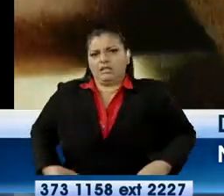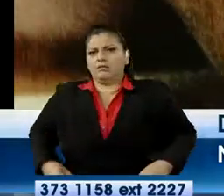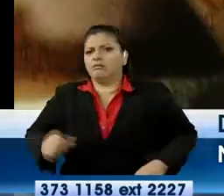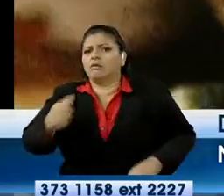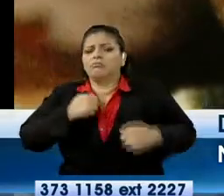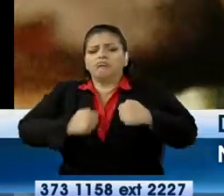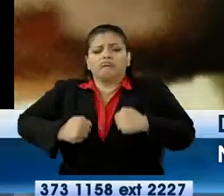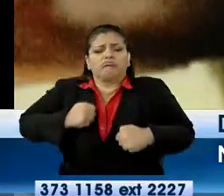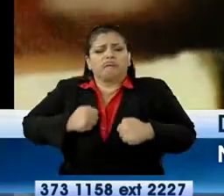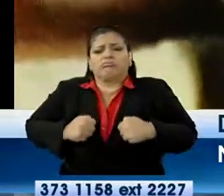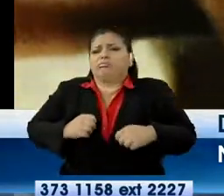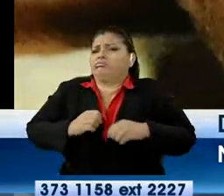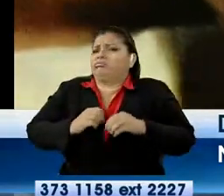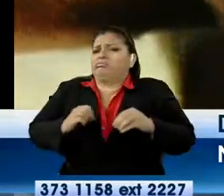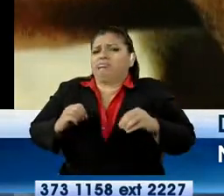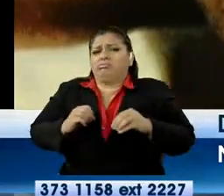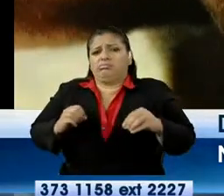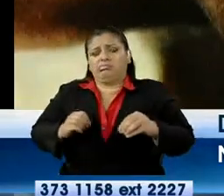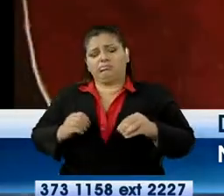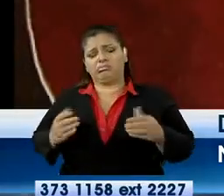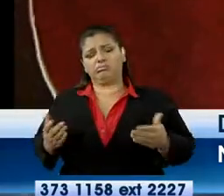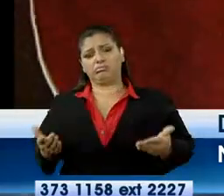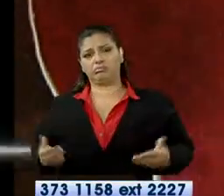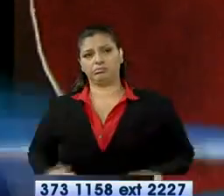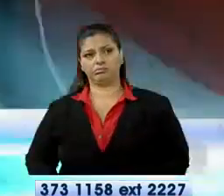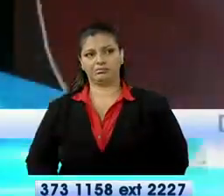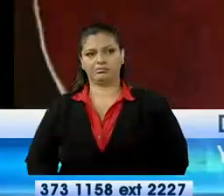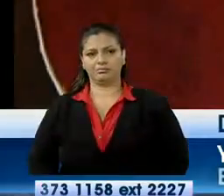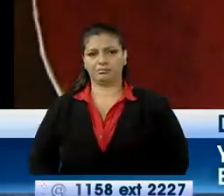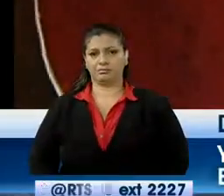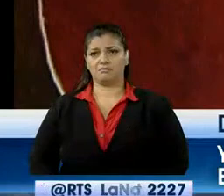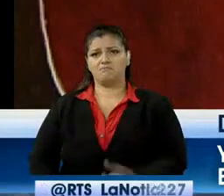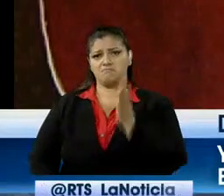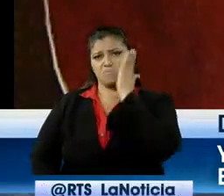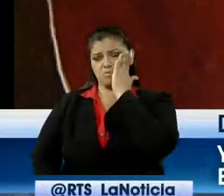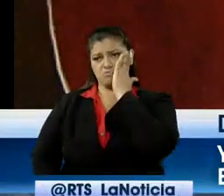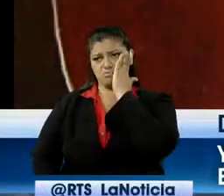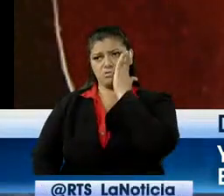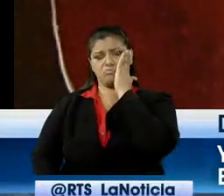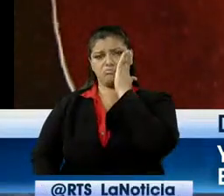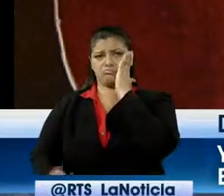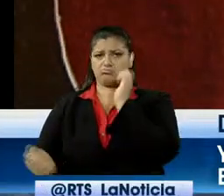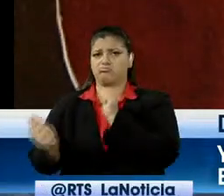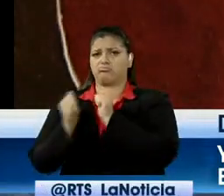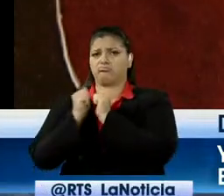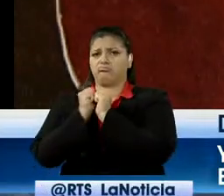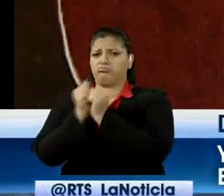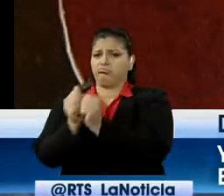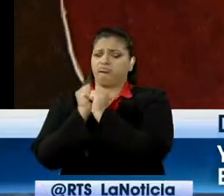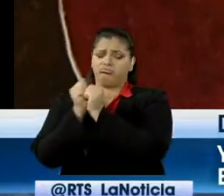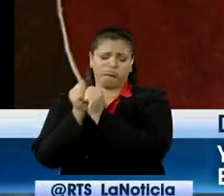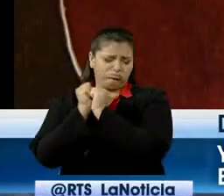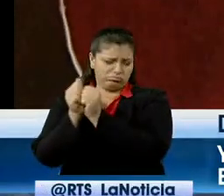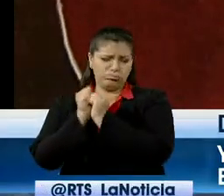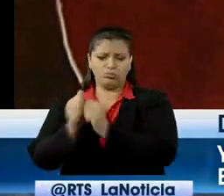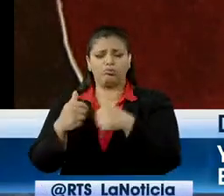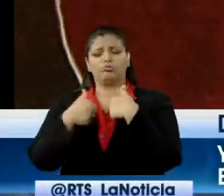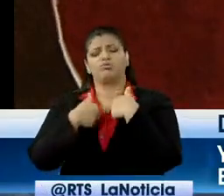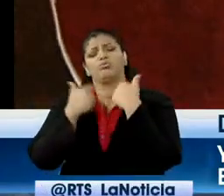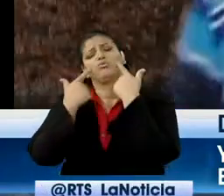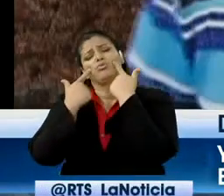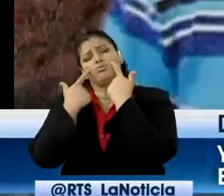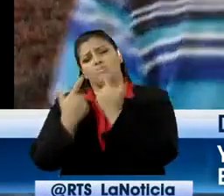Y Dominguita no se despega de ella. Hasta el último día que ella viva, yo me quedo cuidándola a mi